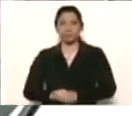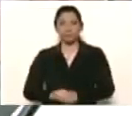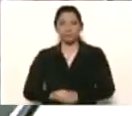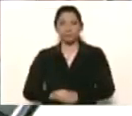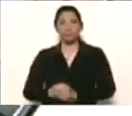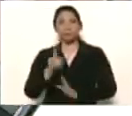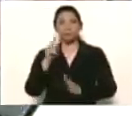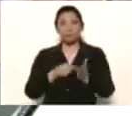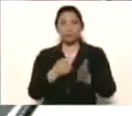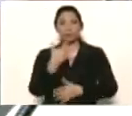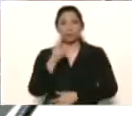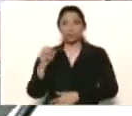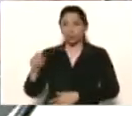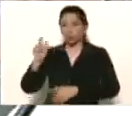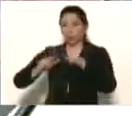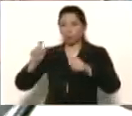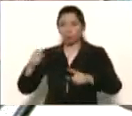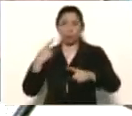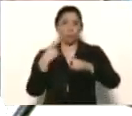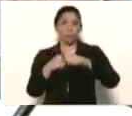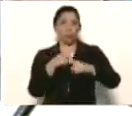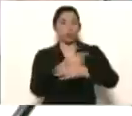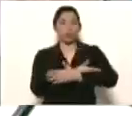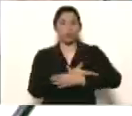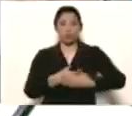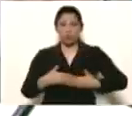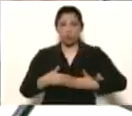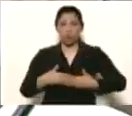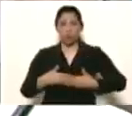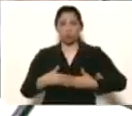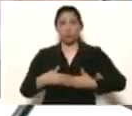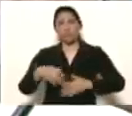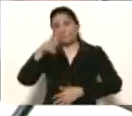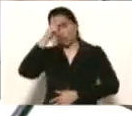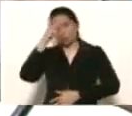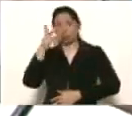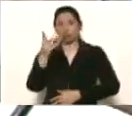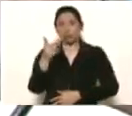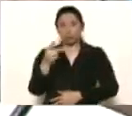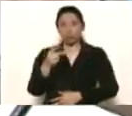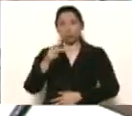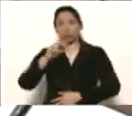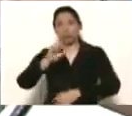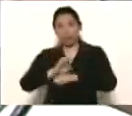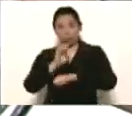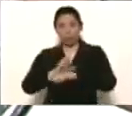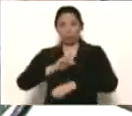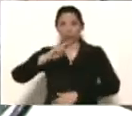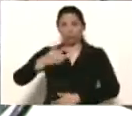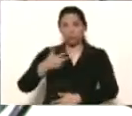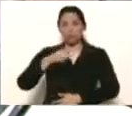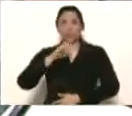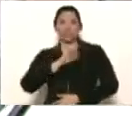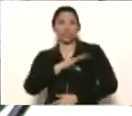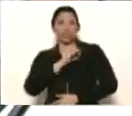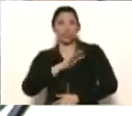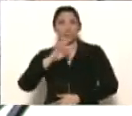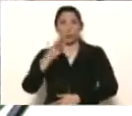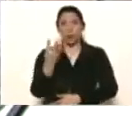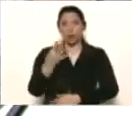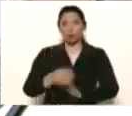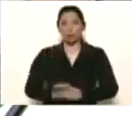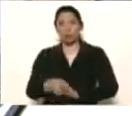1300 casos por cada millón de habitantes pero en segundo lugar ecuador en tercer lugar chile en cuarto lugar